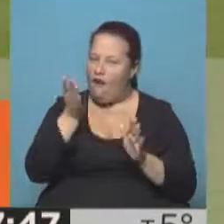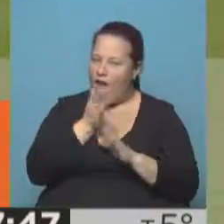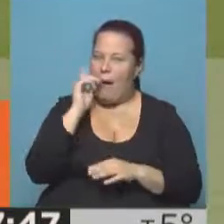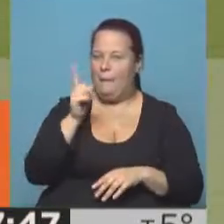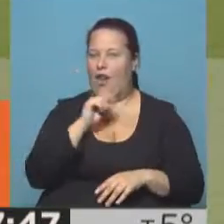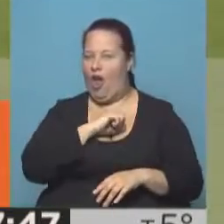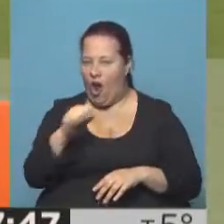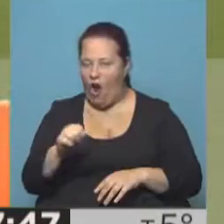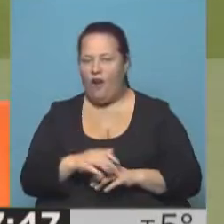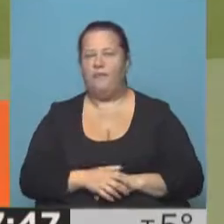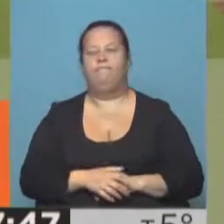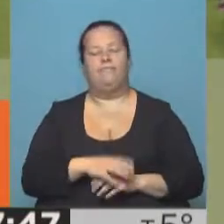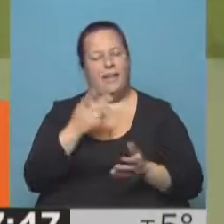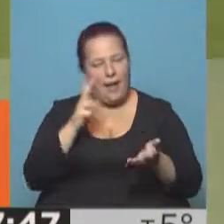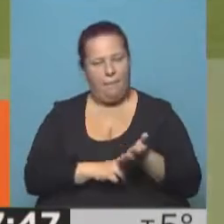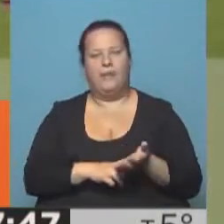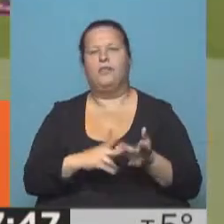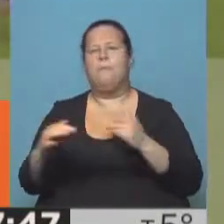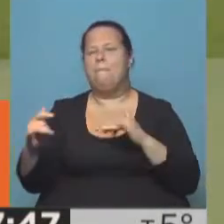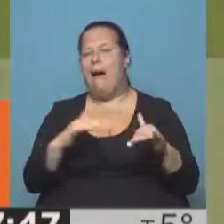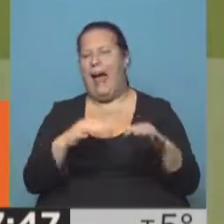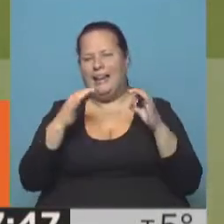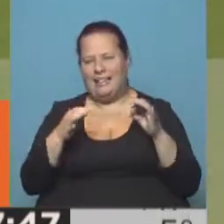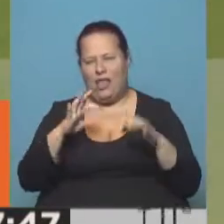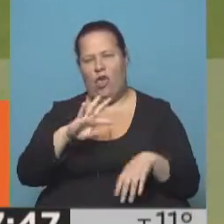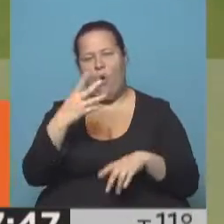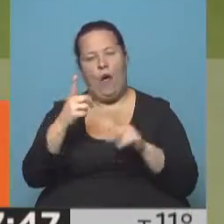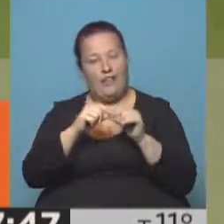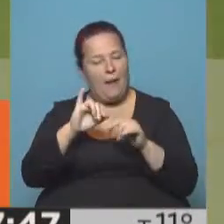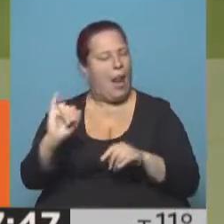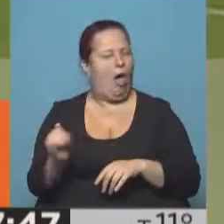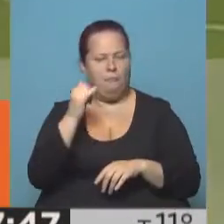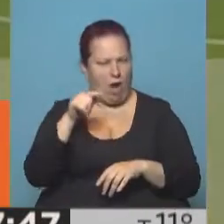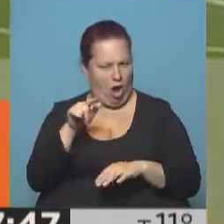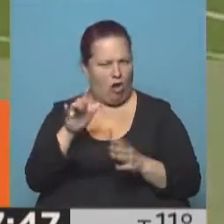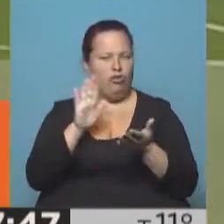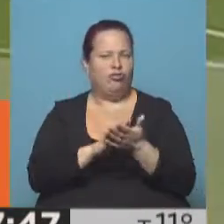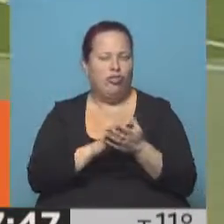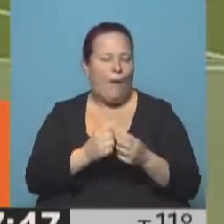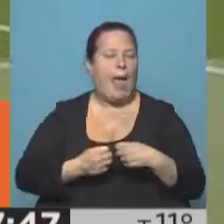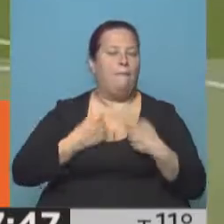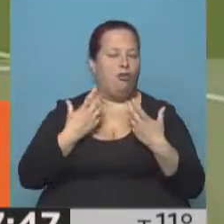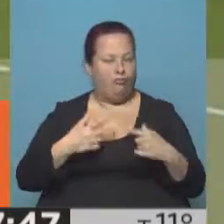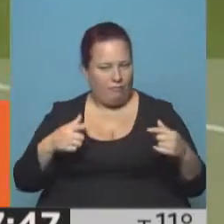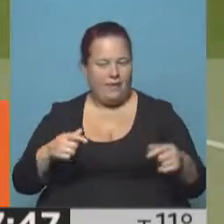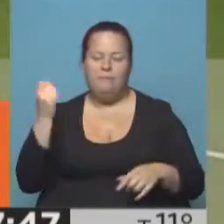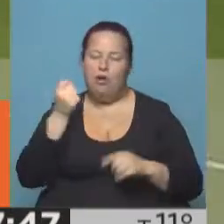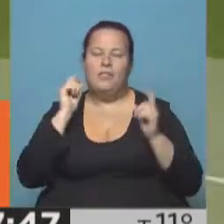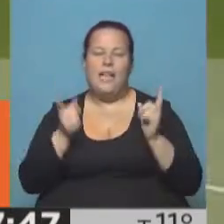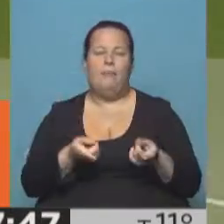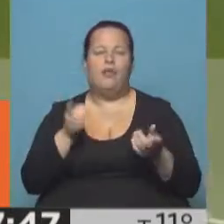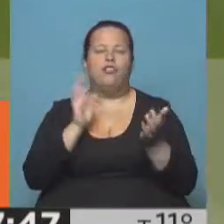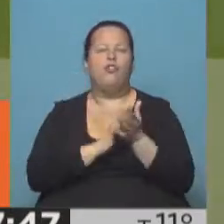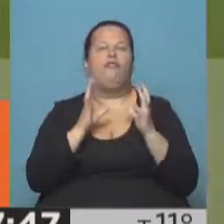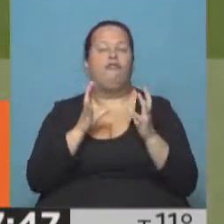de peligro. E insisto, fue un partidazo en esta cuarta fecha, tal vez uno de los mejores en cuanto a las emociones y fundamentalmente